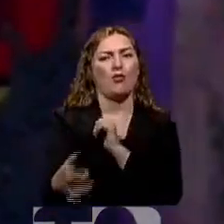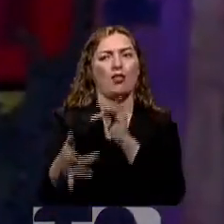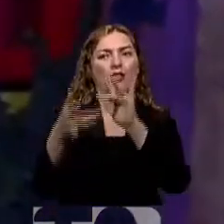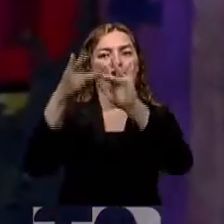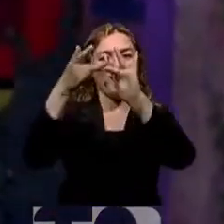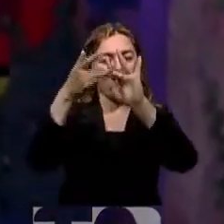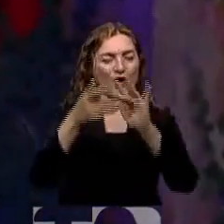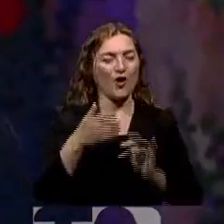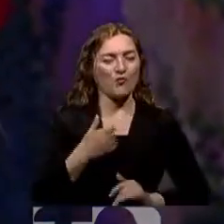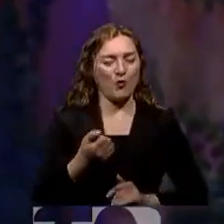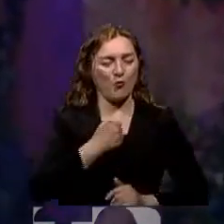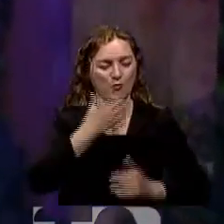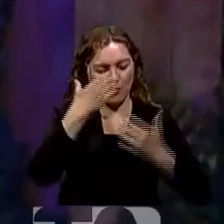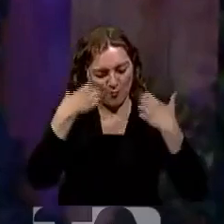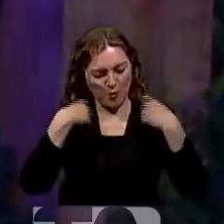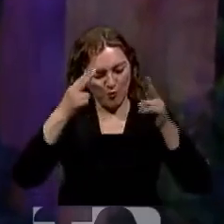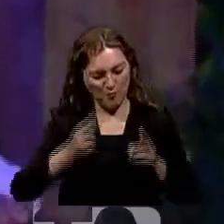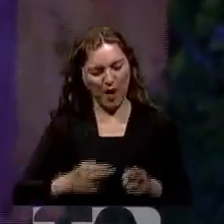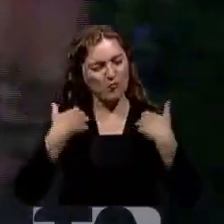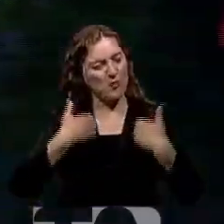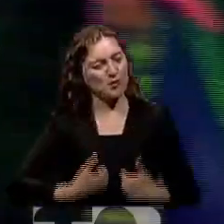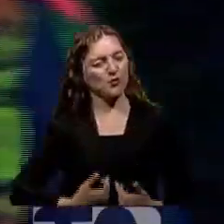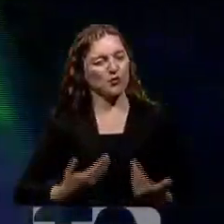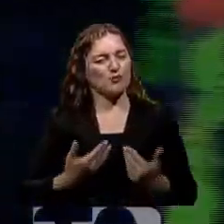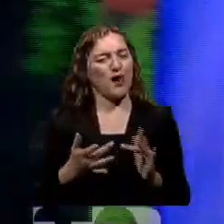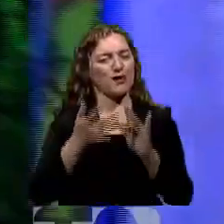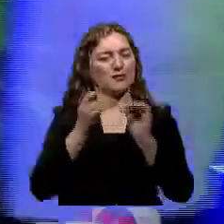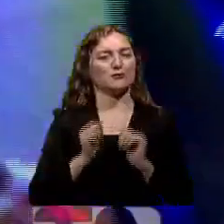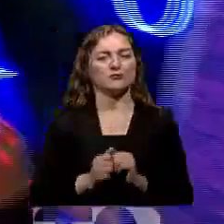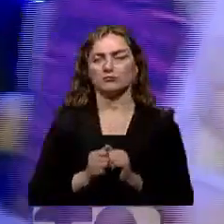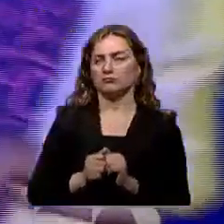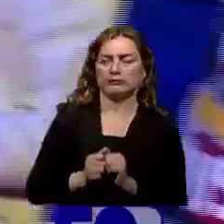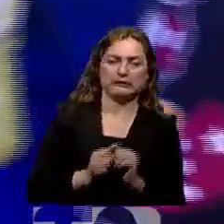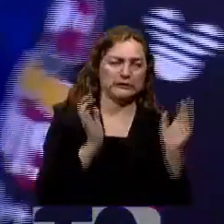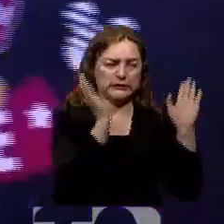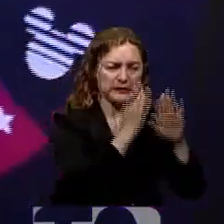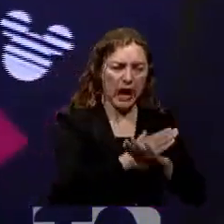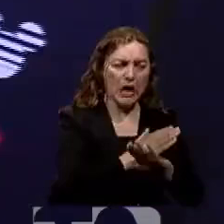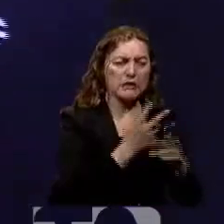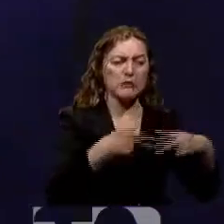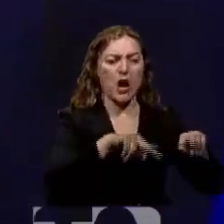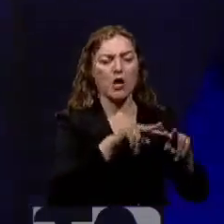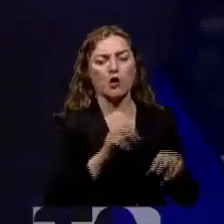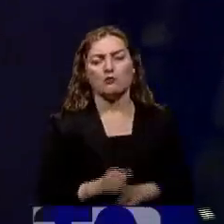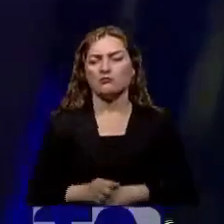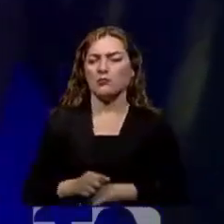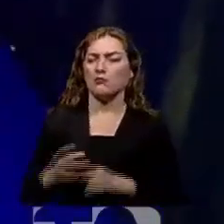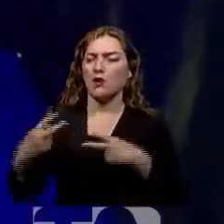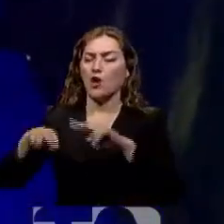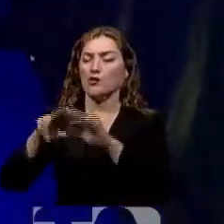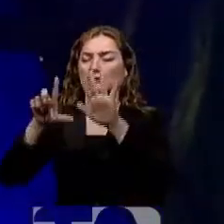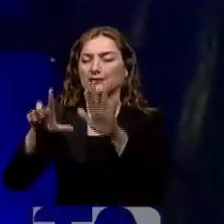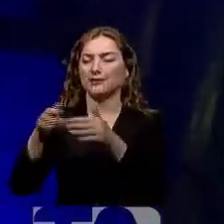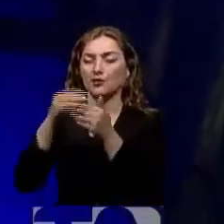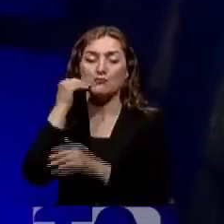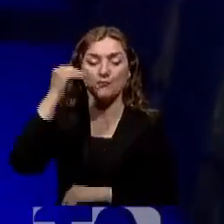nuestros distintos aspectos como seres humanos. ¿Es gratis este proyecto o cuál es el valor? Tiene un costo muy accesible, $7